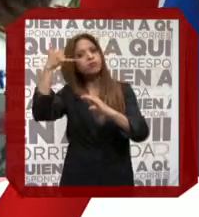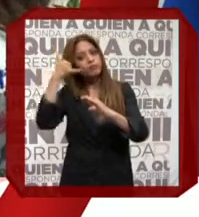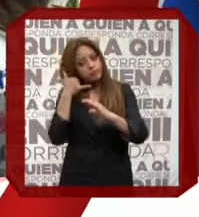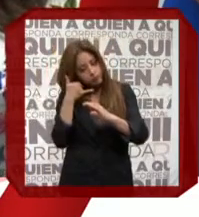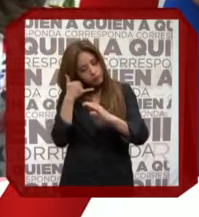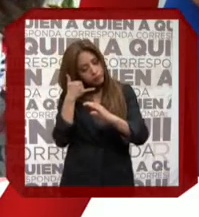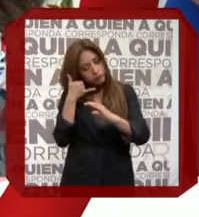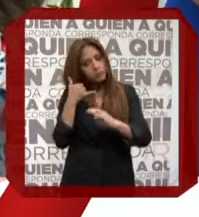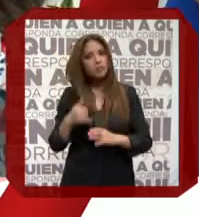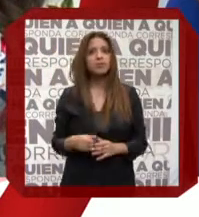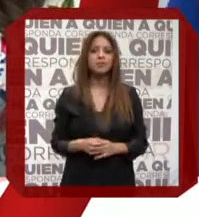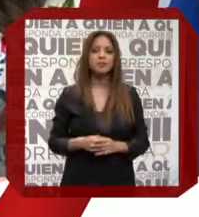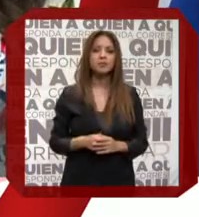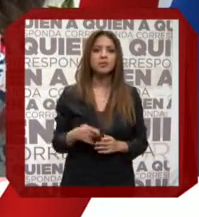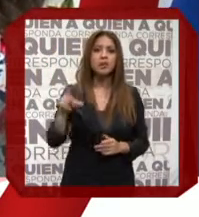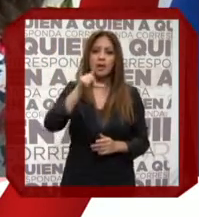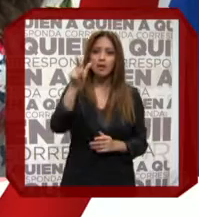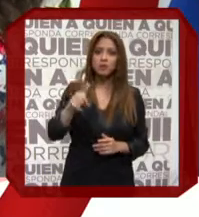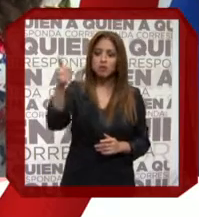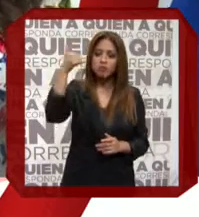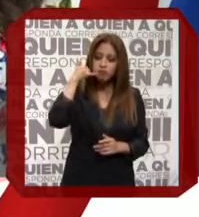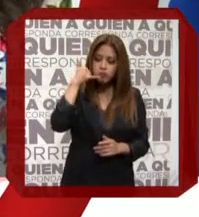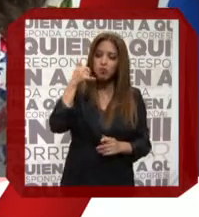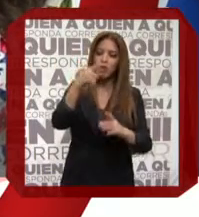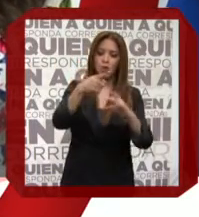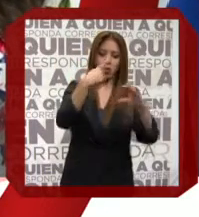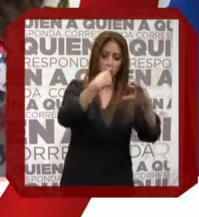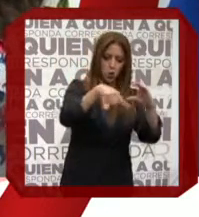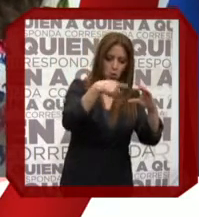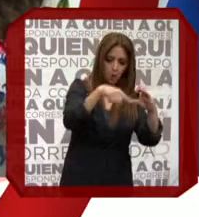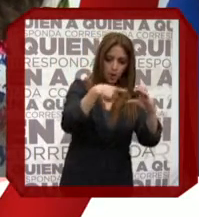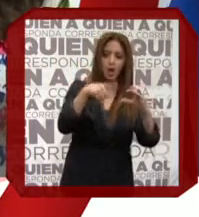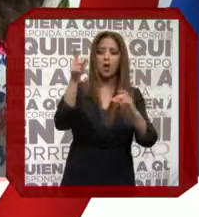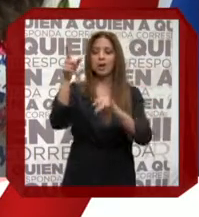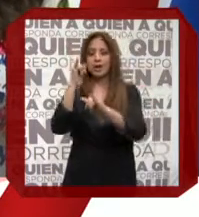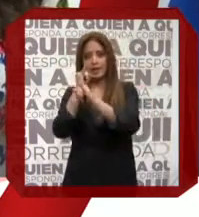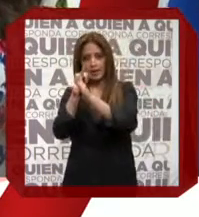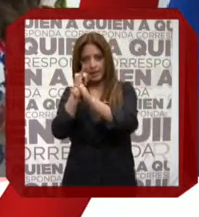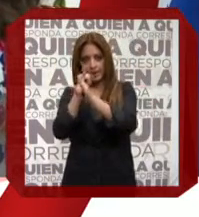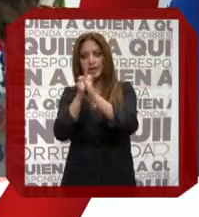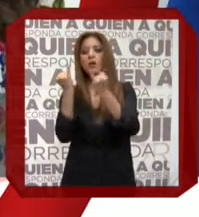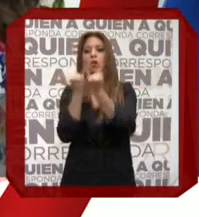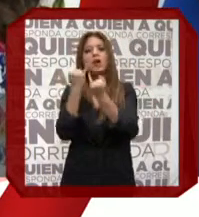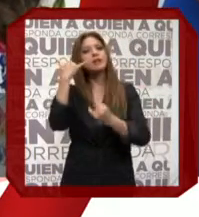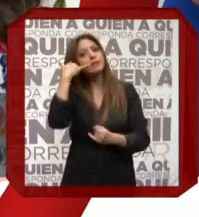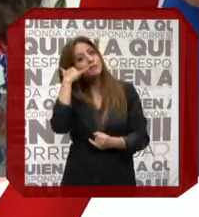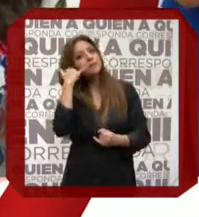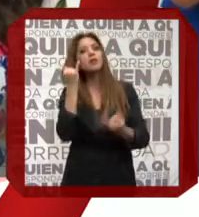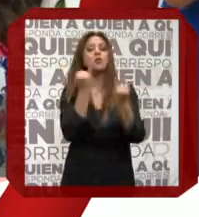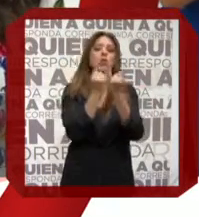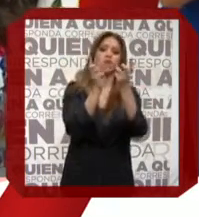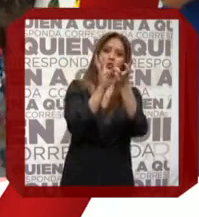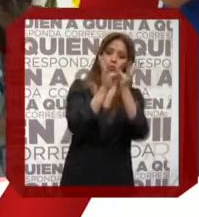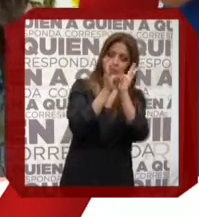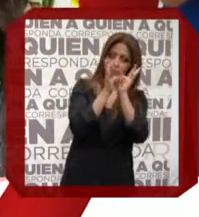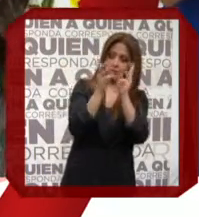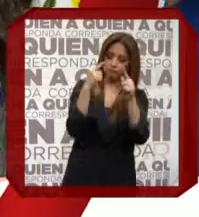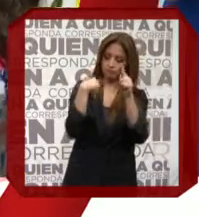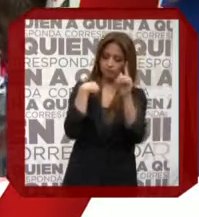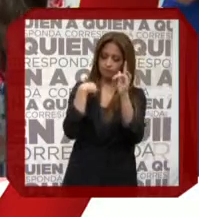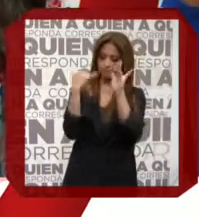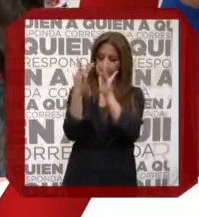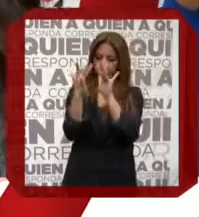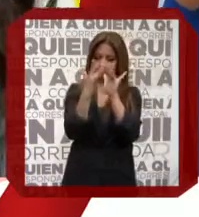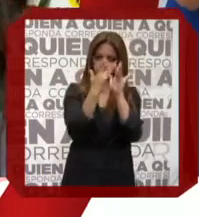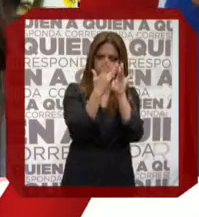celular. Todo se hace por medio de lo que es el correo electrónico, internet y por el celular y por el WhatsApp. ¿Cómo te percatas que estás